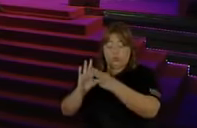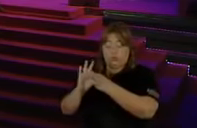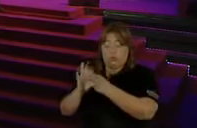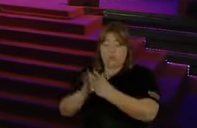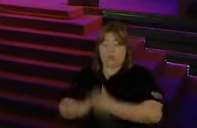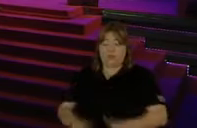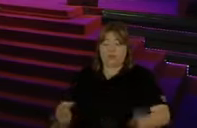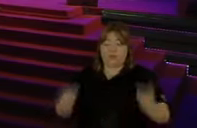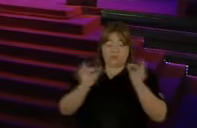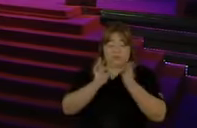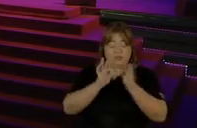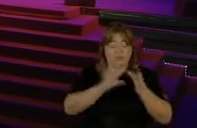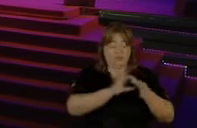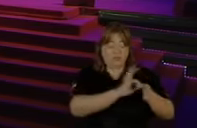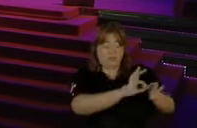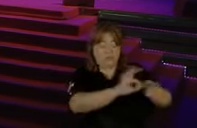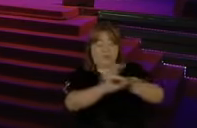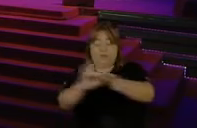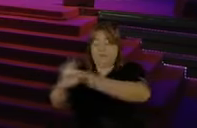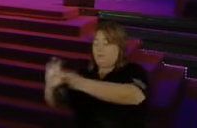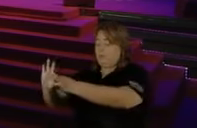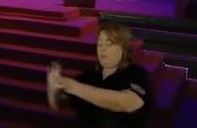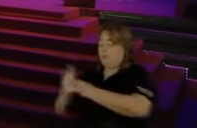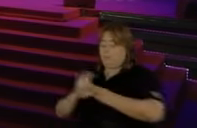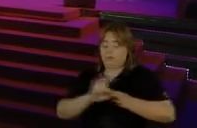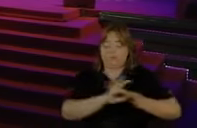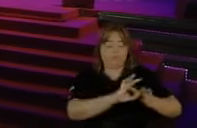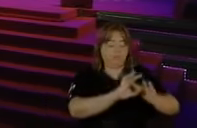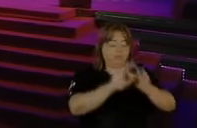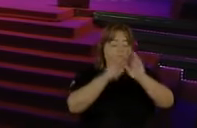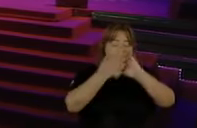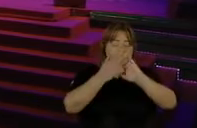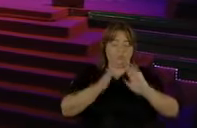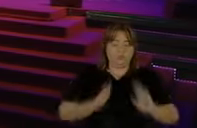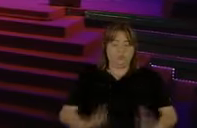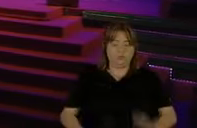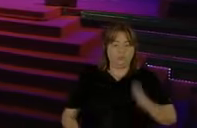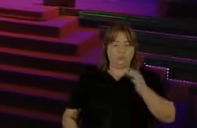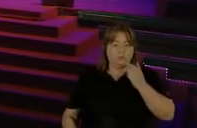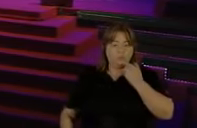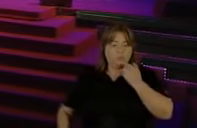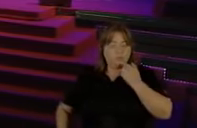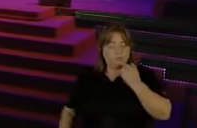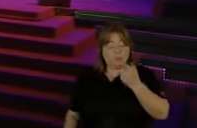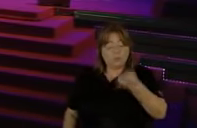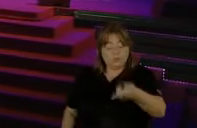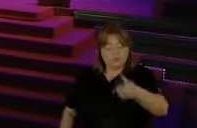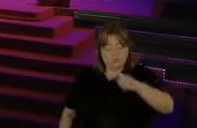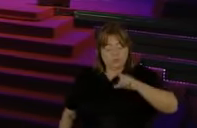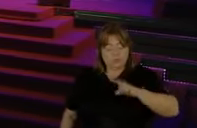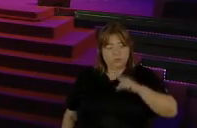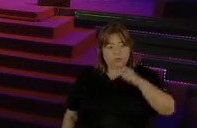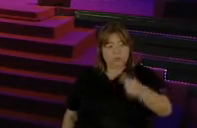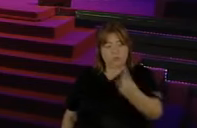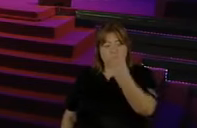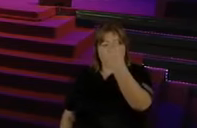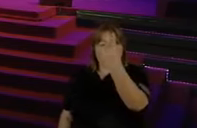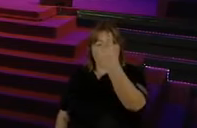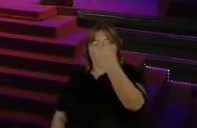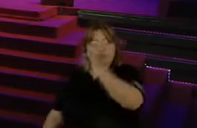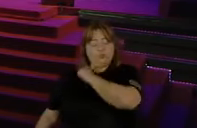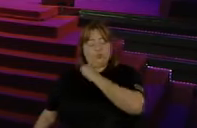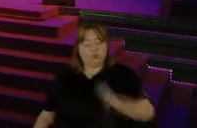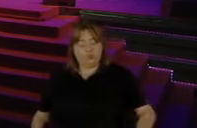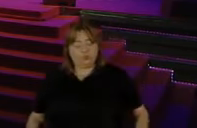importancia de estar en unidad, en coinonía. Dice, a ti a mí nos une un Señor, una